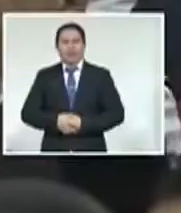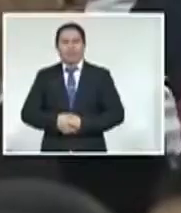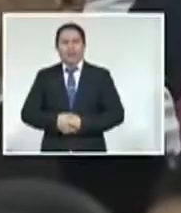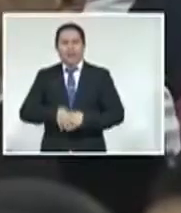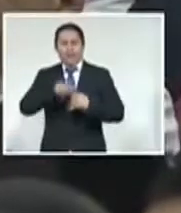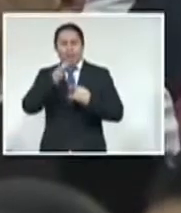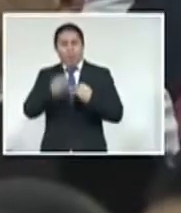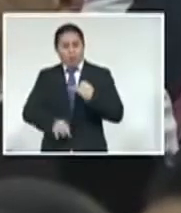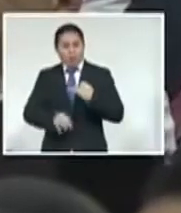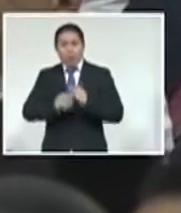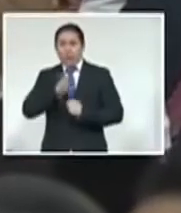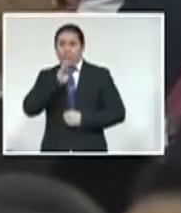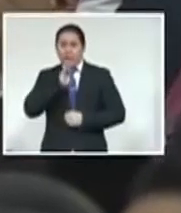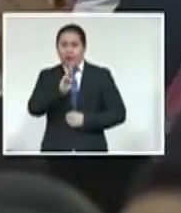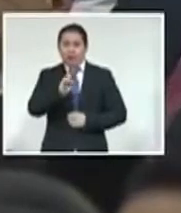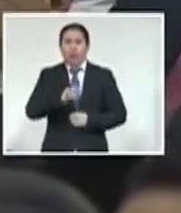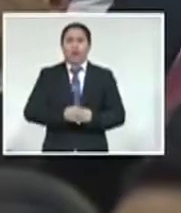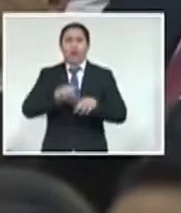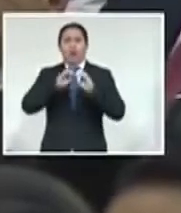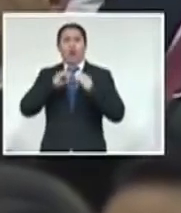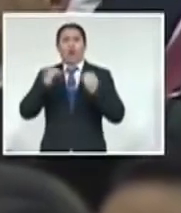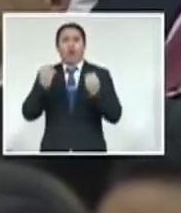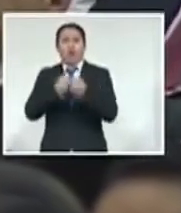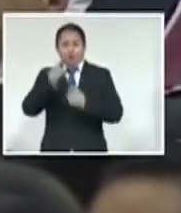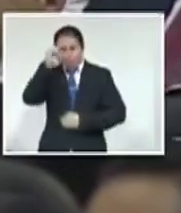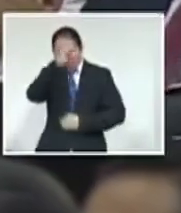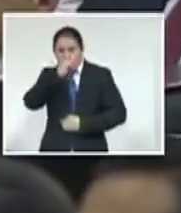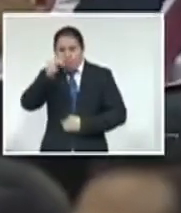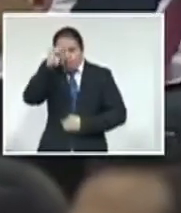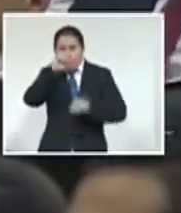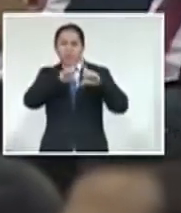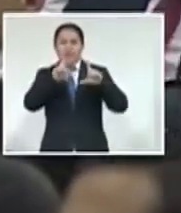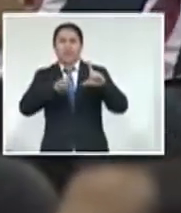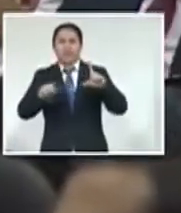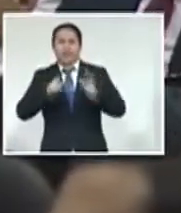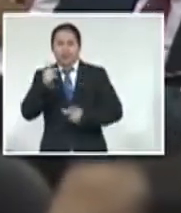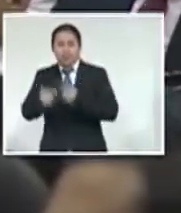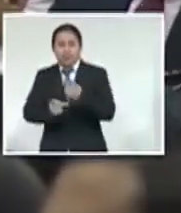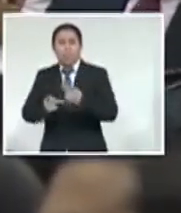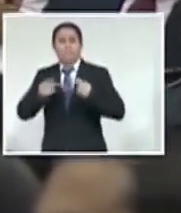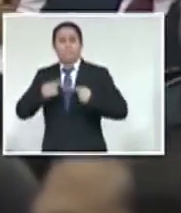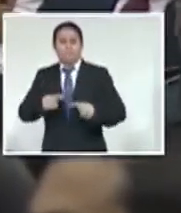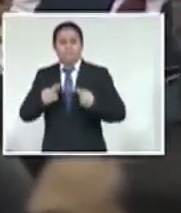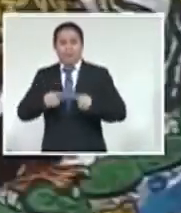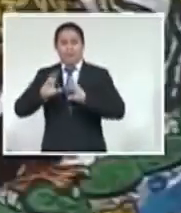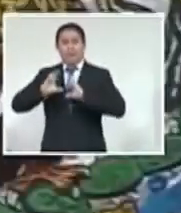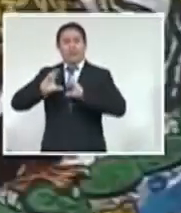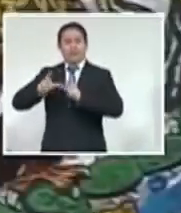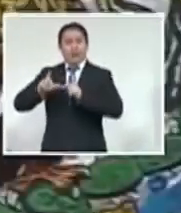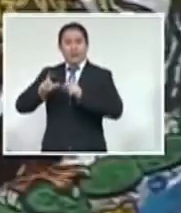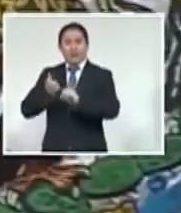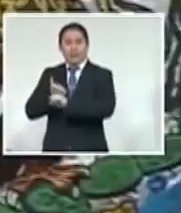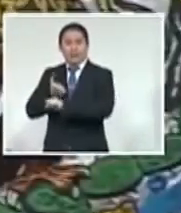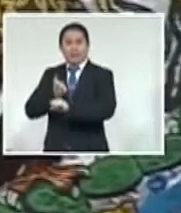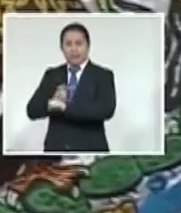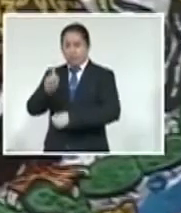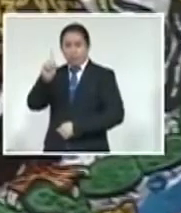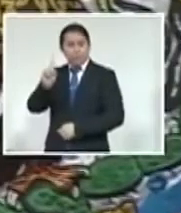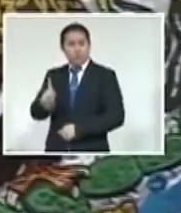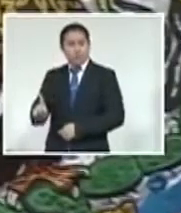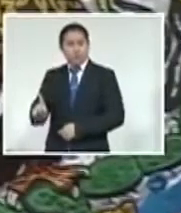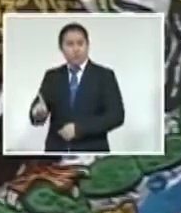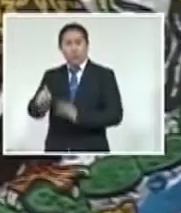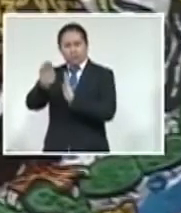este informe de la Organización Observatorio Nacional Ciudadano muestra que Chiapas fue uno de los estados que